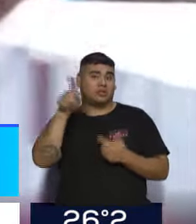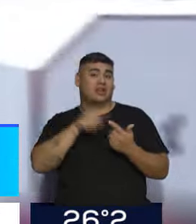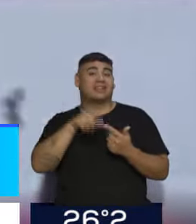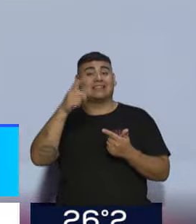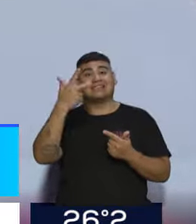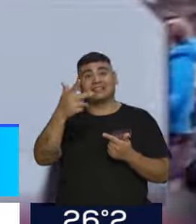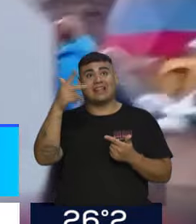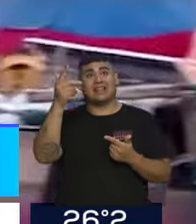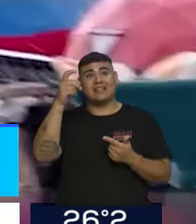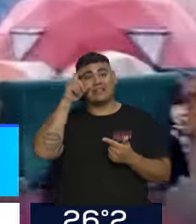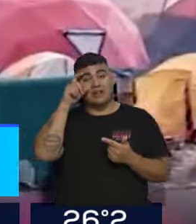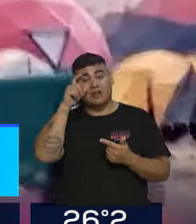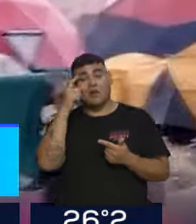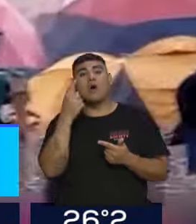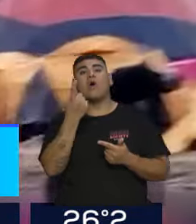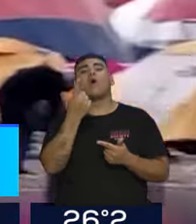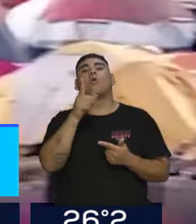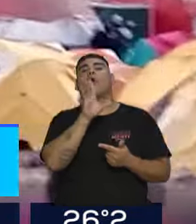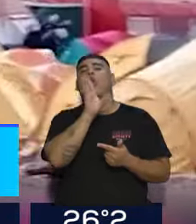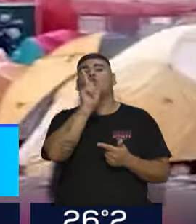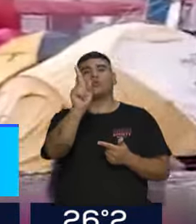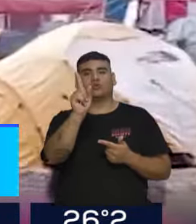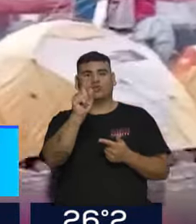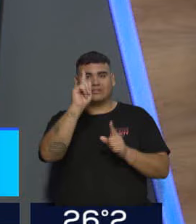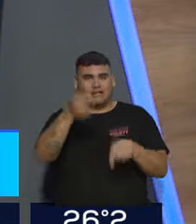fue hallado sin vida un andinista ruso.